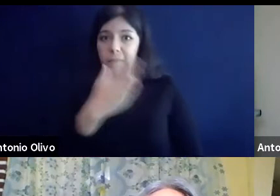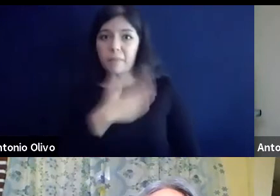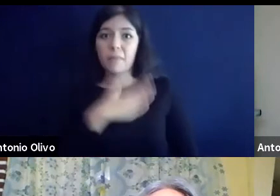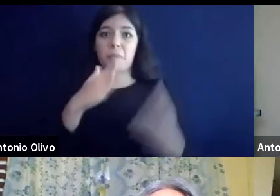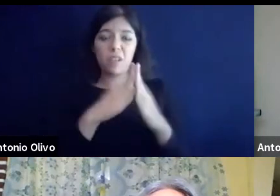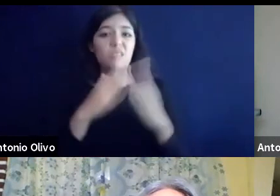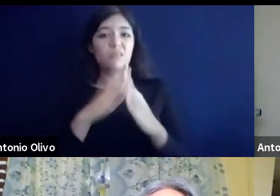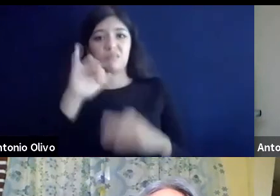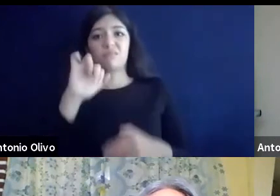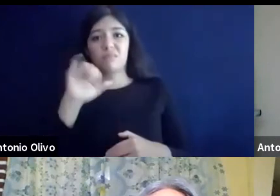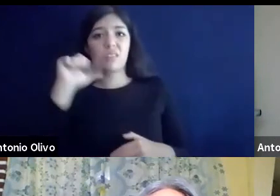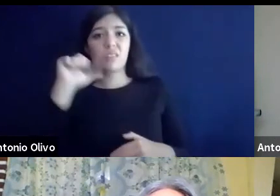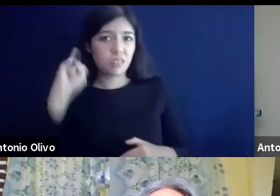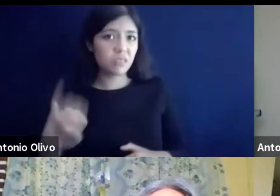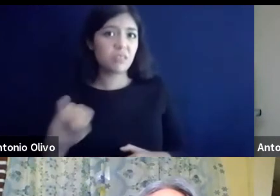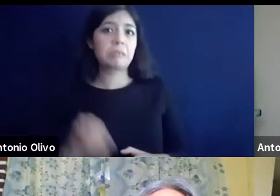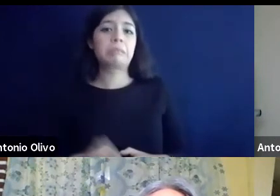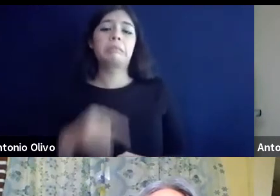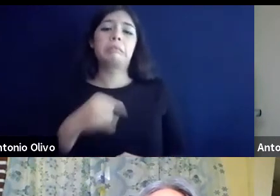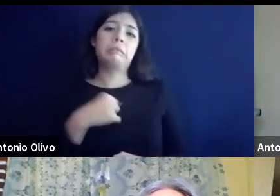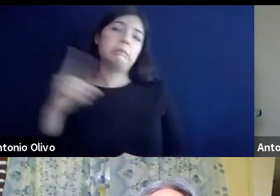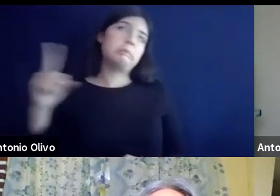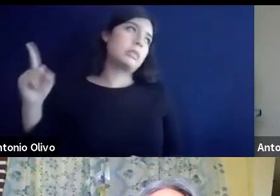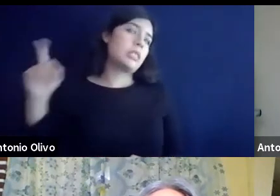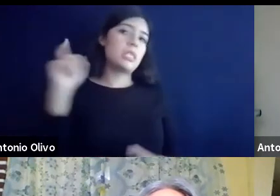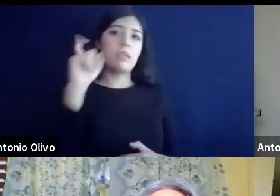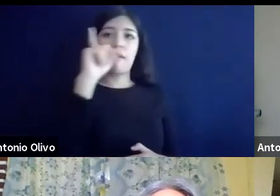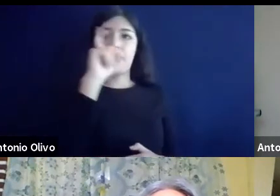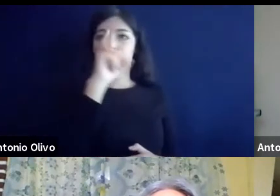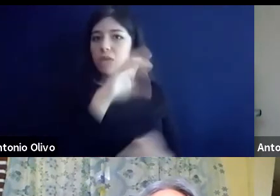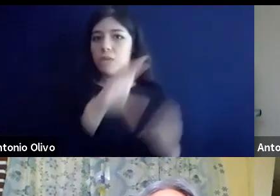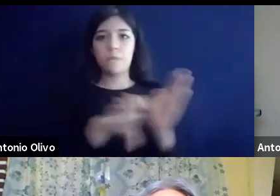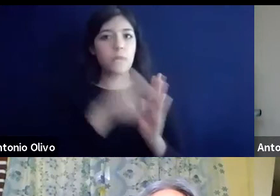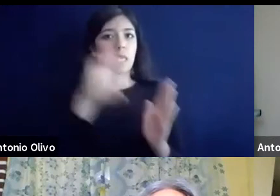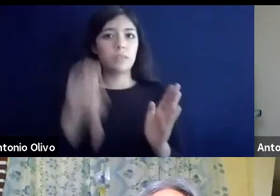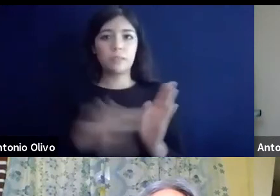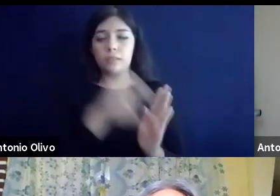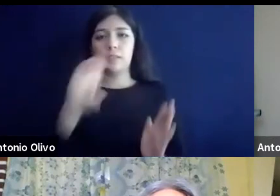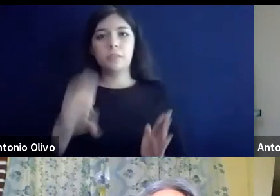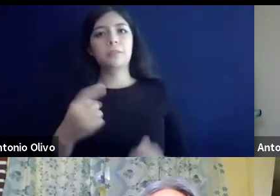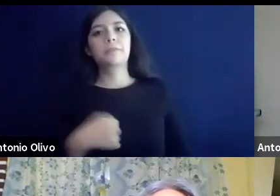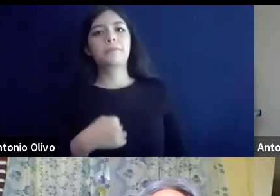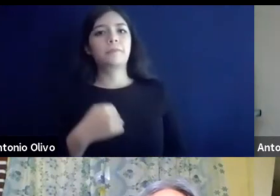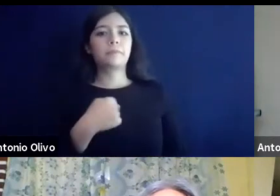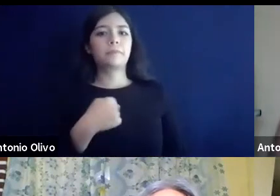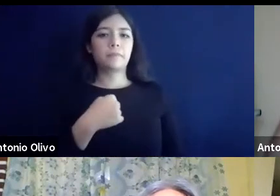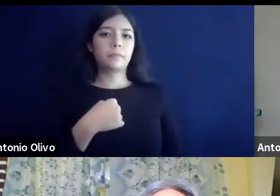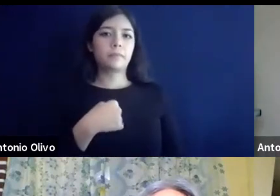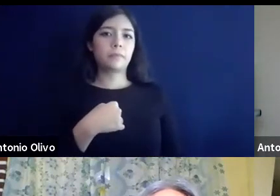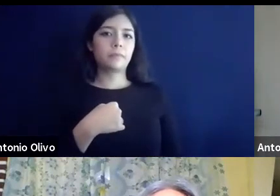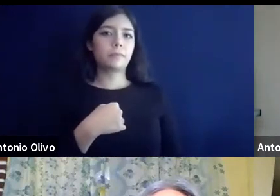sí. De hecho, me cuesta mucho trabajo a mí cuando voy con la gente y hay un problema. No es que yo, y hay gente que me dice,